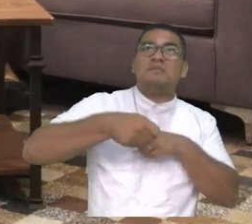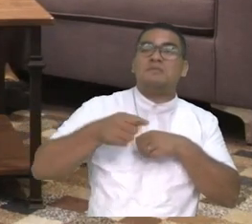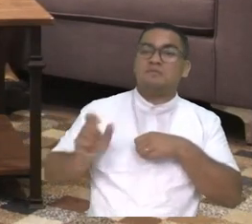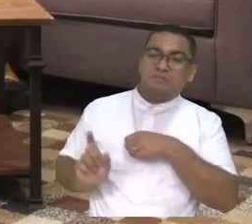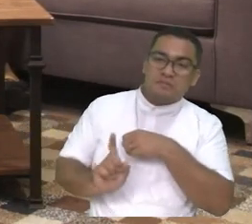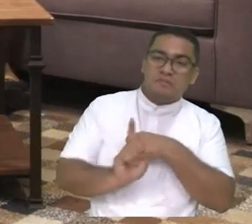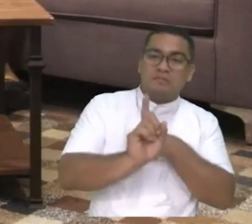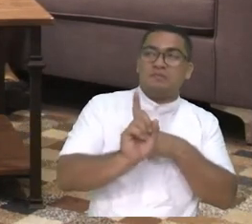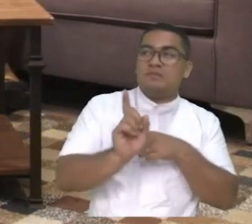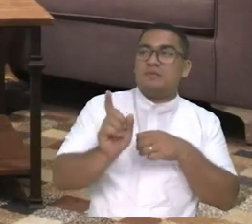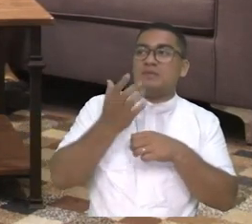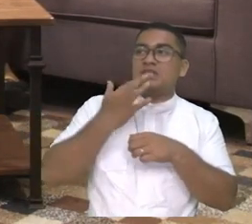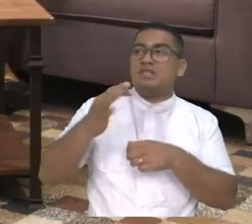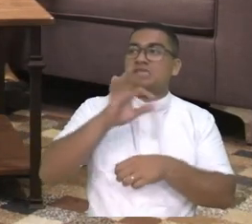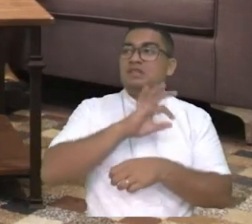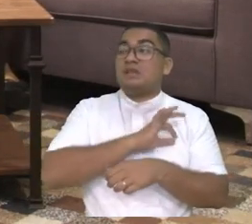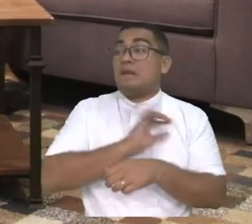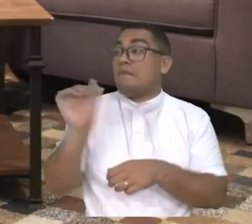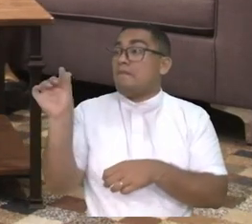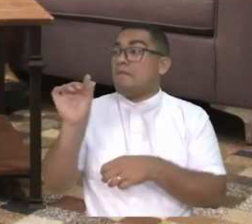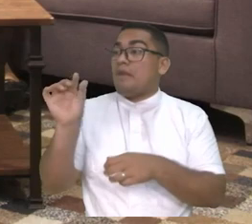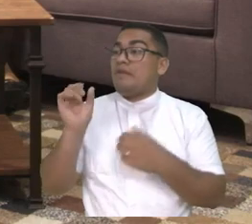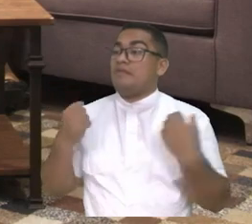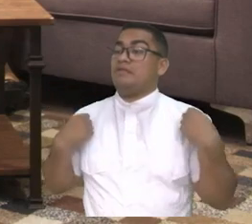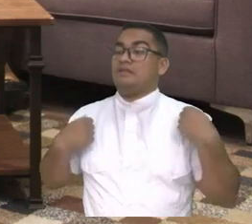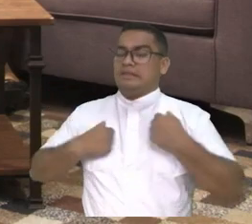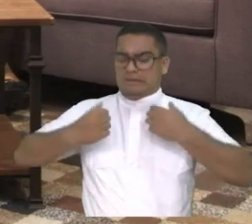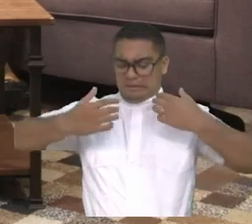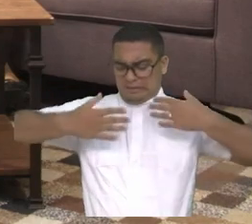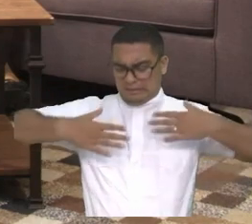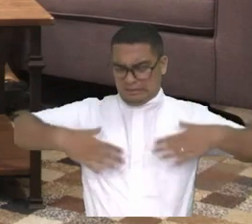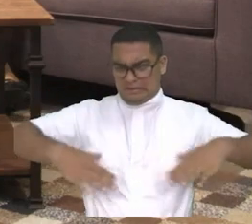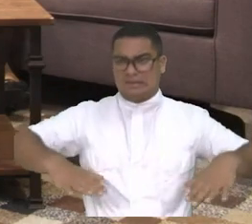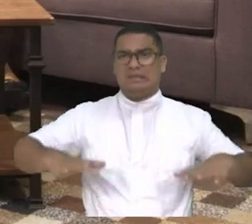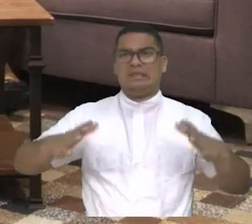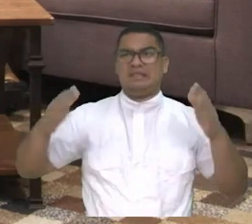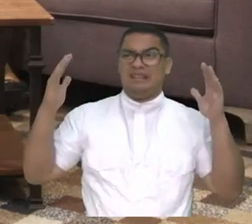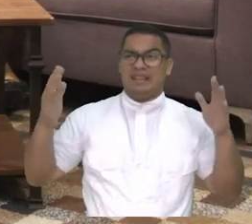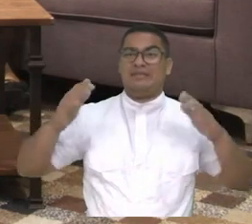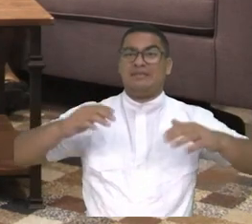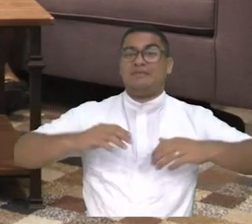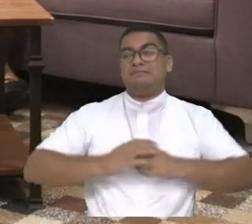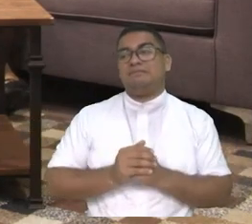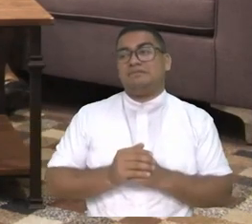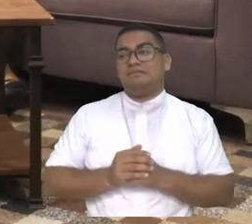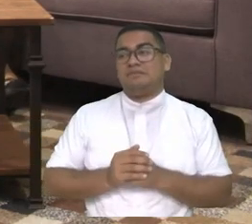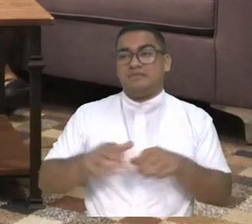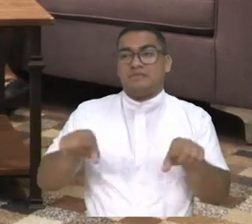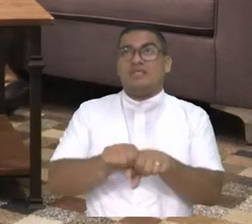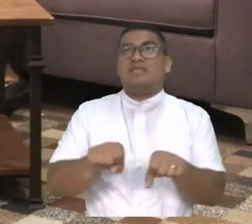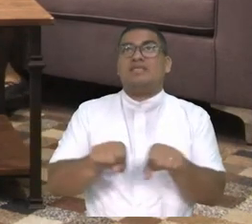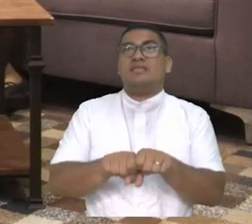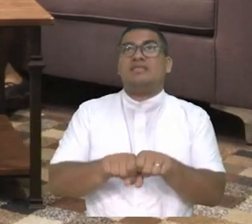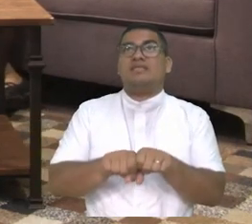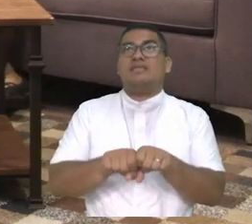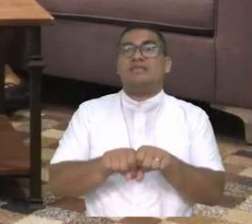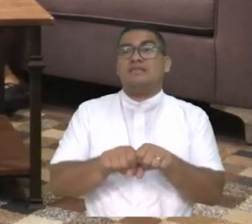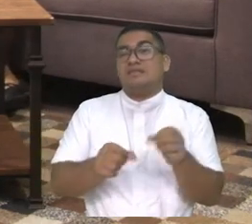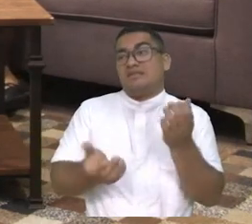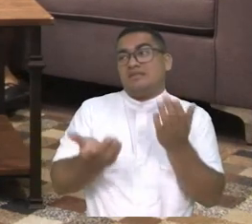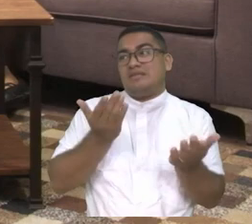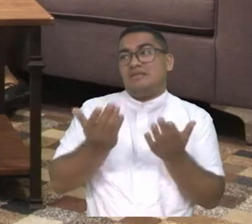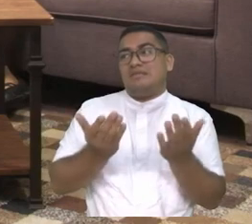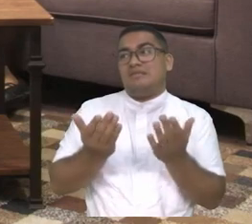con un abrigo que le habían prestado y le quedaba larguísimo. Y entonces unos zapatos que